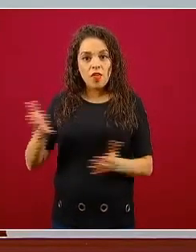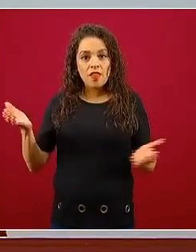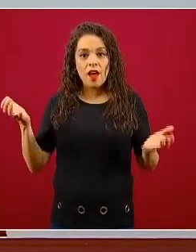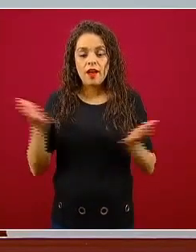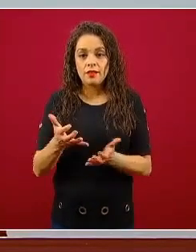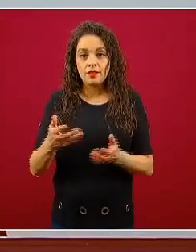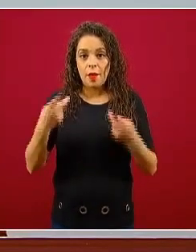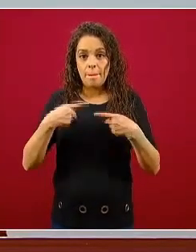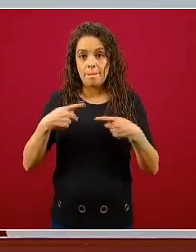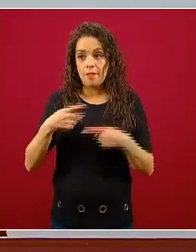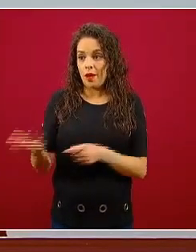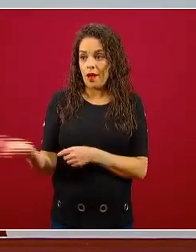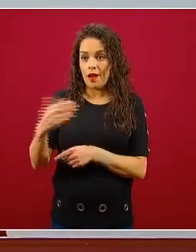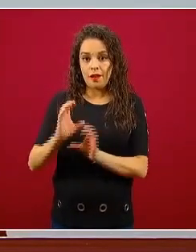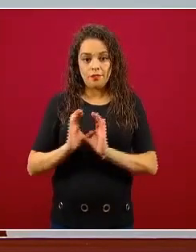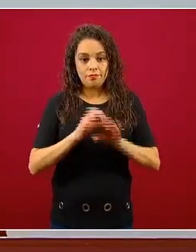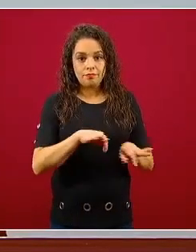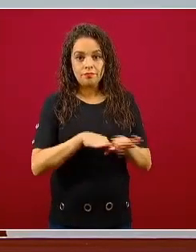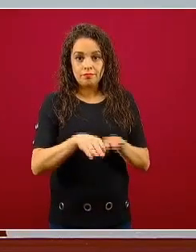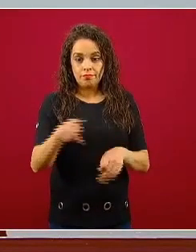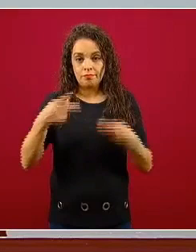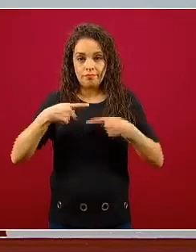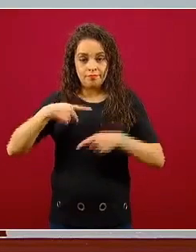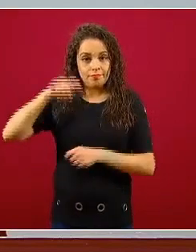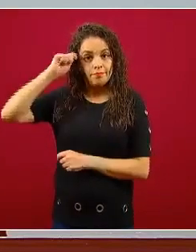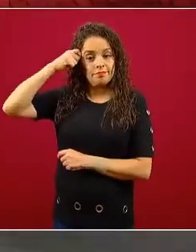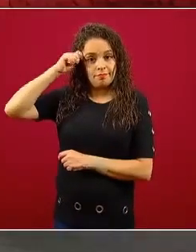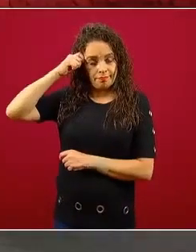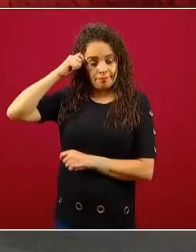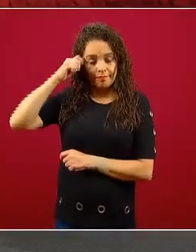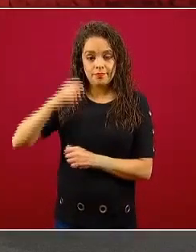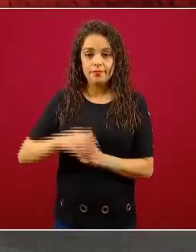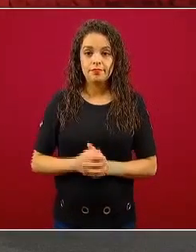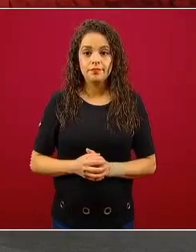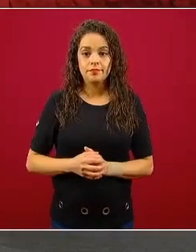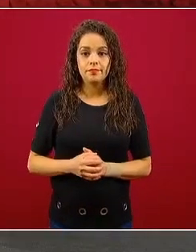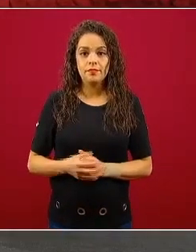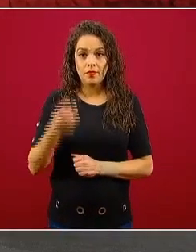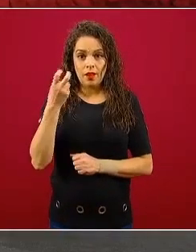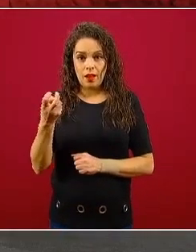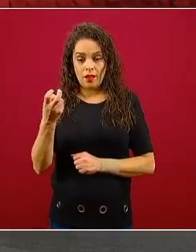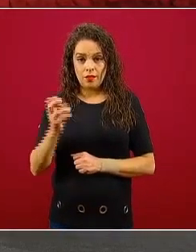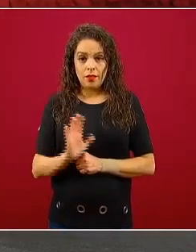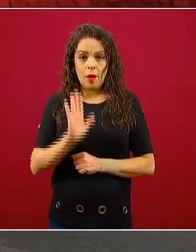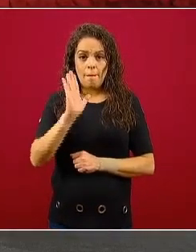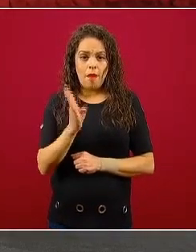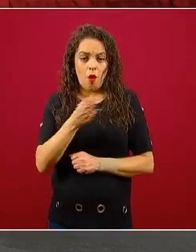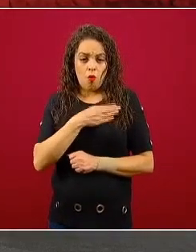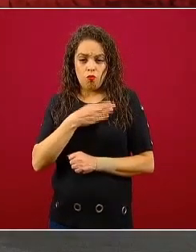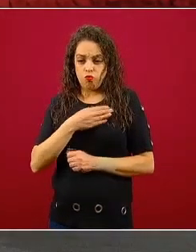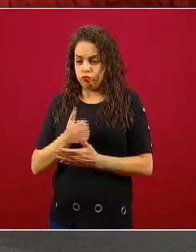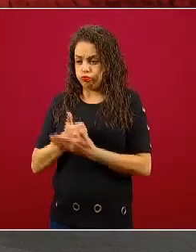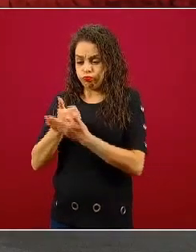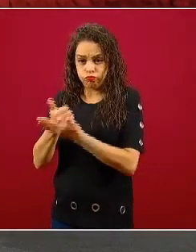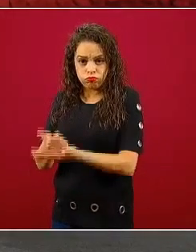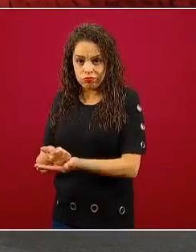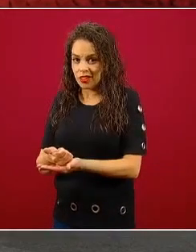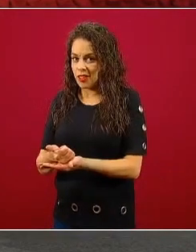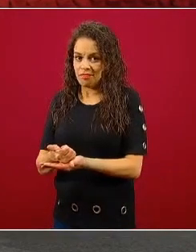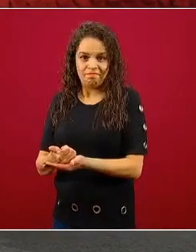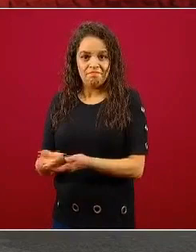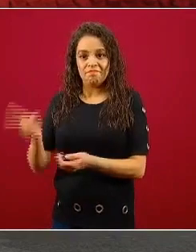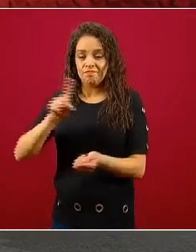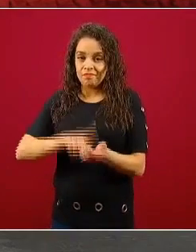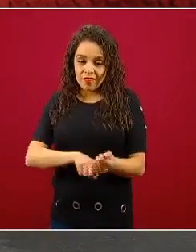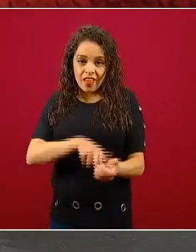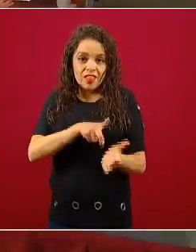Y esto no es una cuestión de caridad, no es un favor, es un derecho que